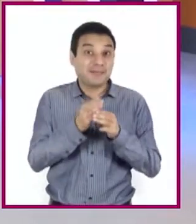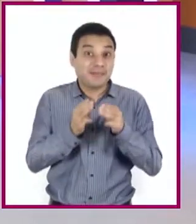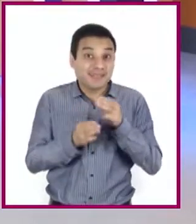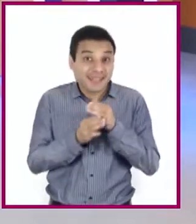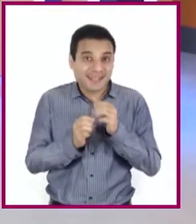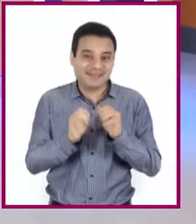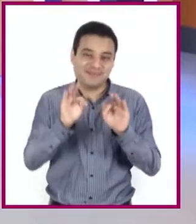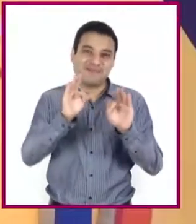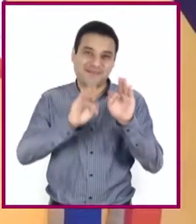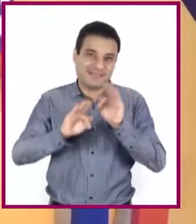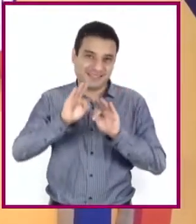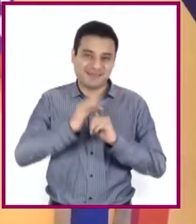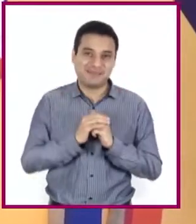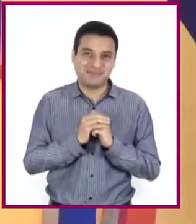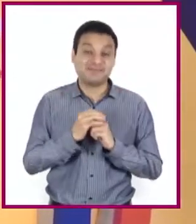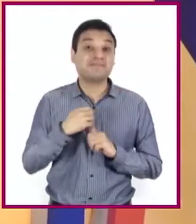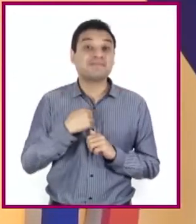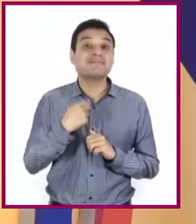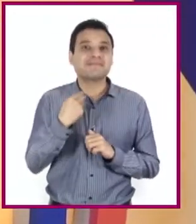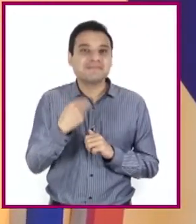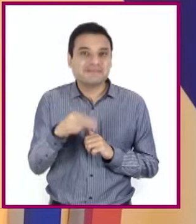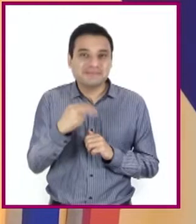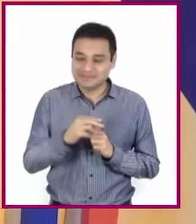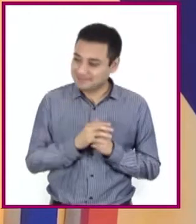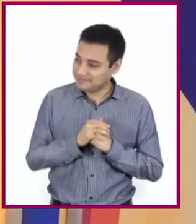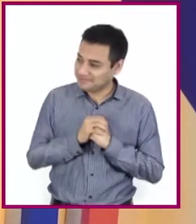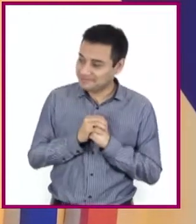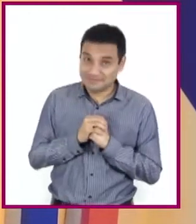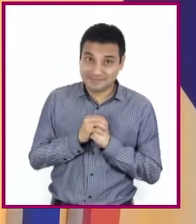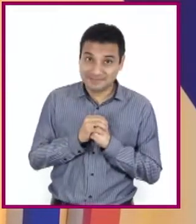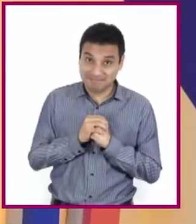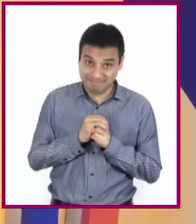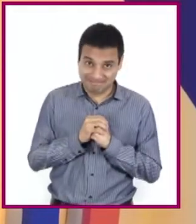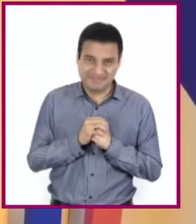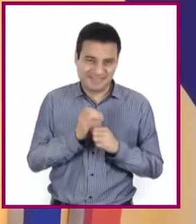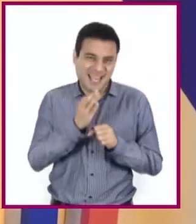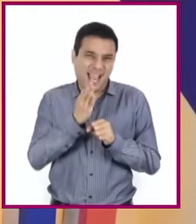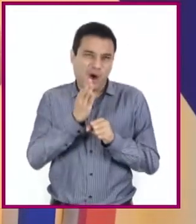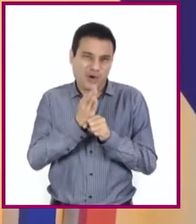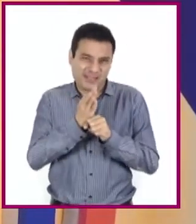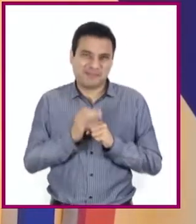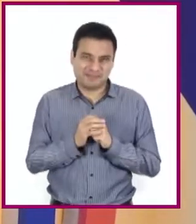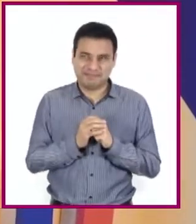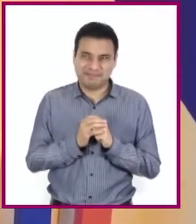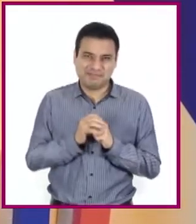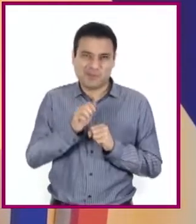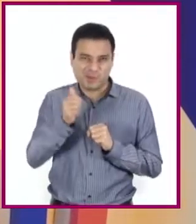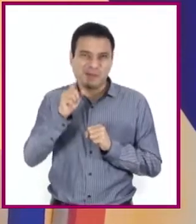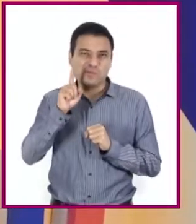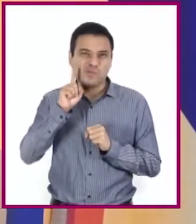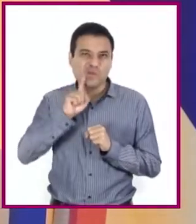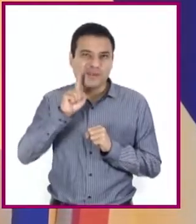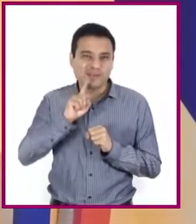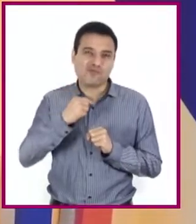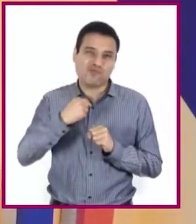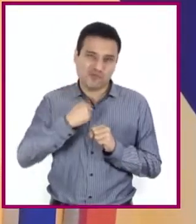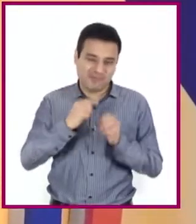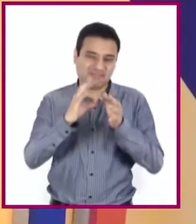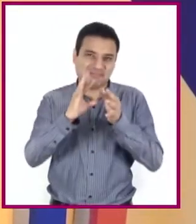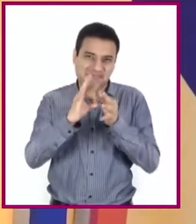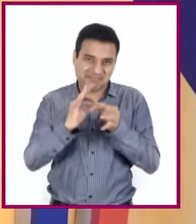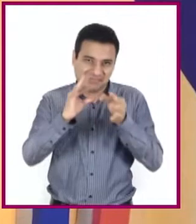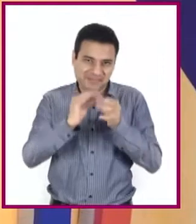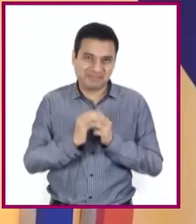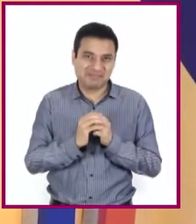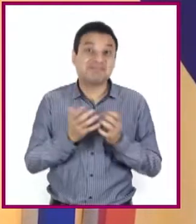Ciencias Física. Mi nombre es Enrique Rodal y junto con Leslie Mendívil los acompañaremos en esta sesión en la que conoceremos un poco más